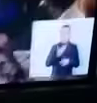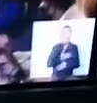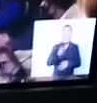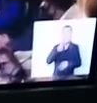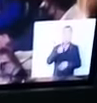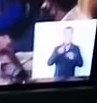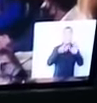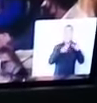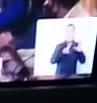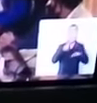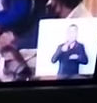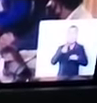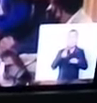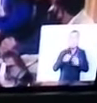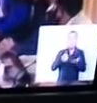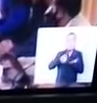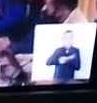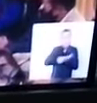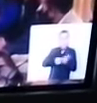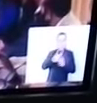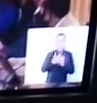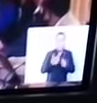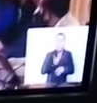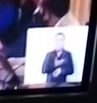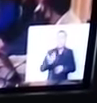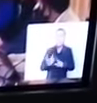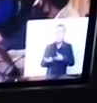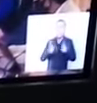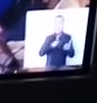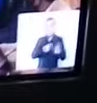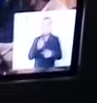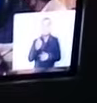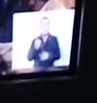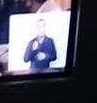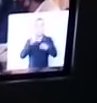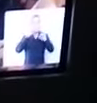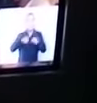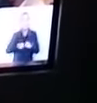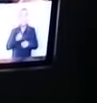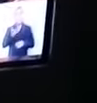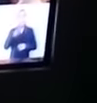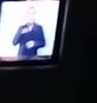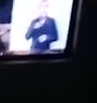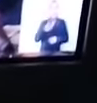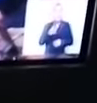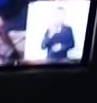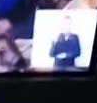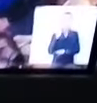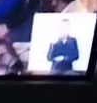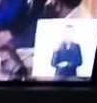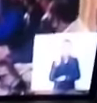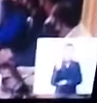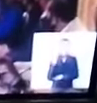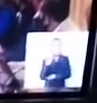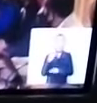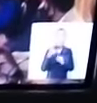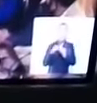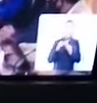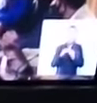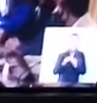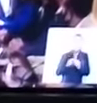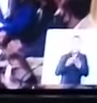rápido posible. Más abran los bancos, que tengan ellos disponible ese dinero para que puedan hacer uso para la emergencia. Obviamente no se